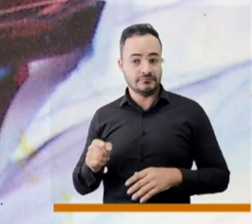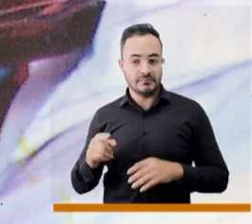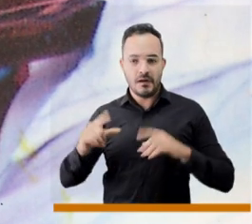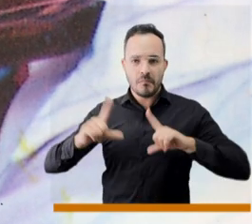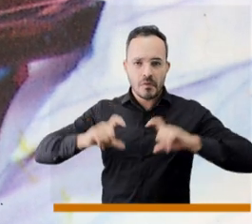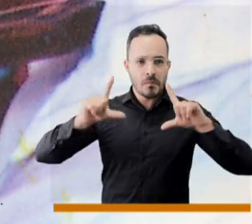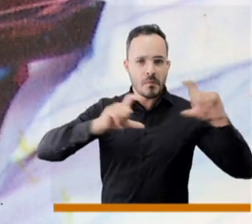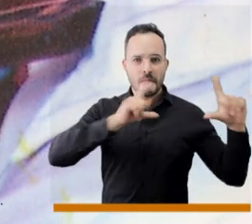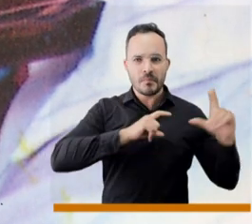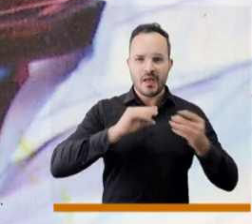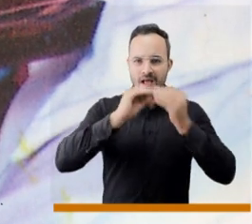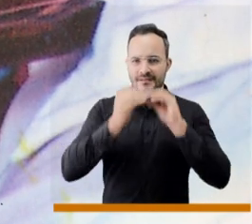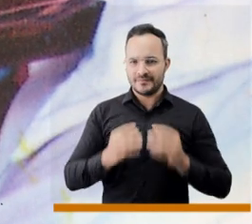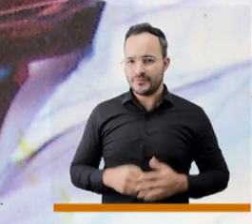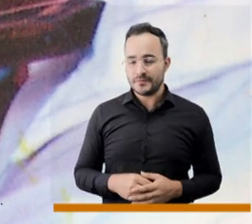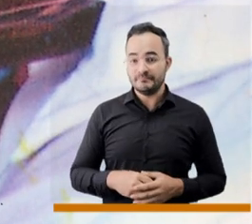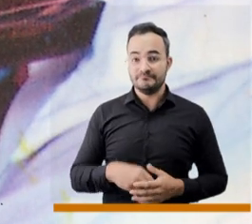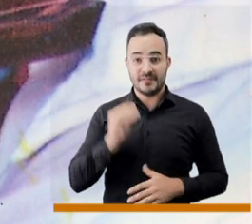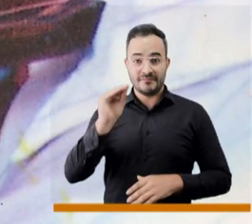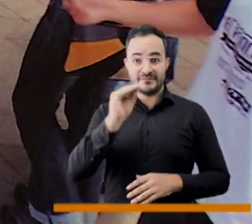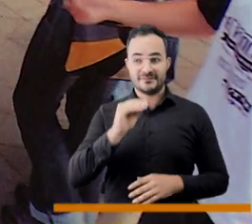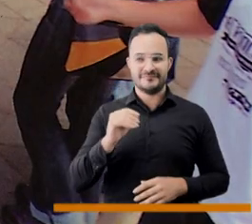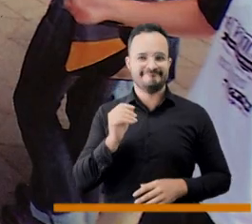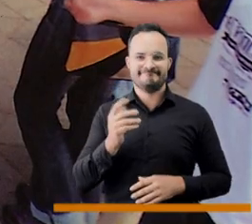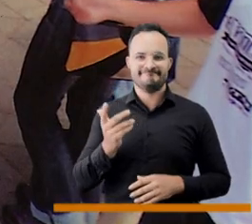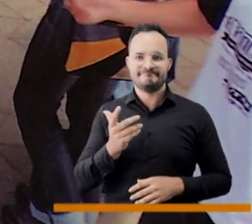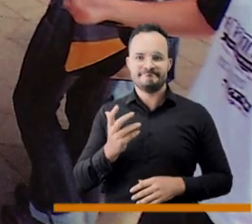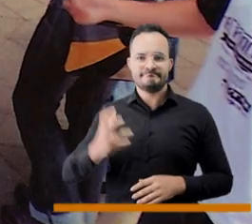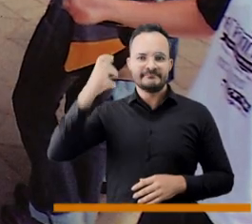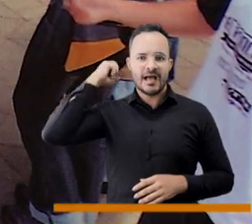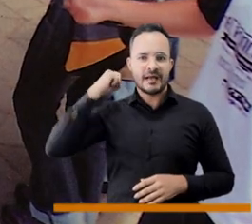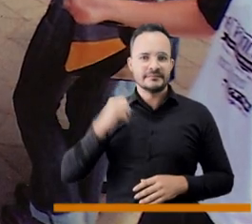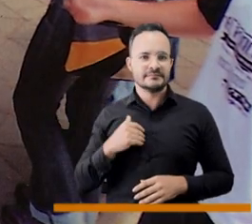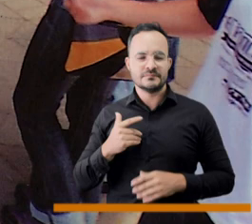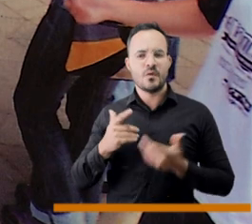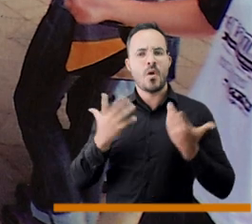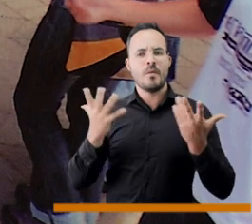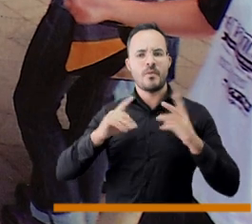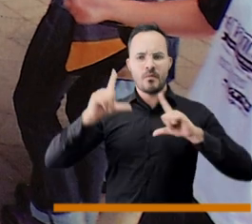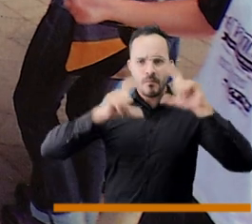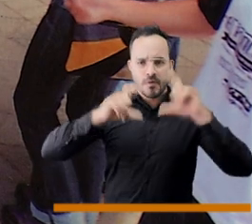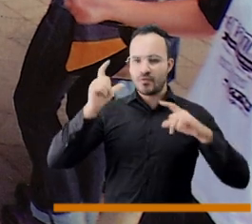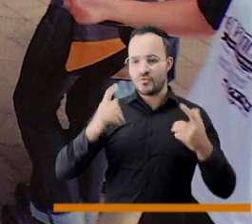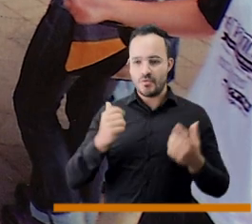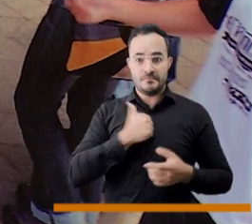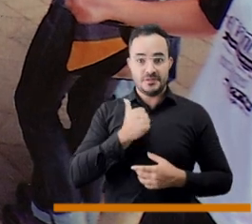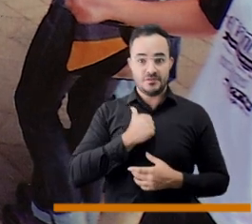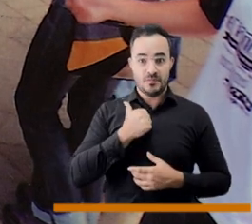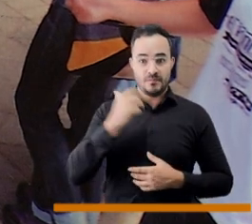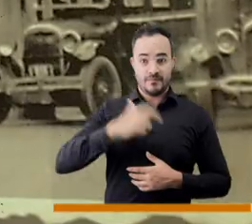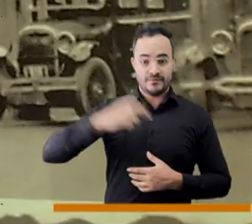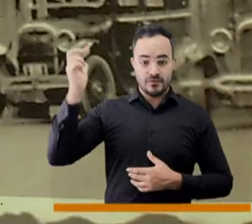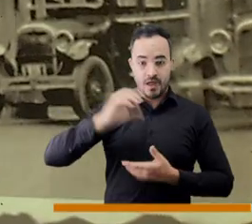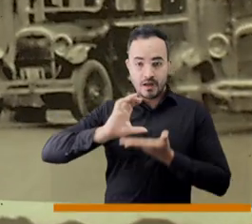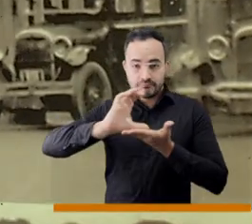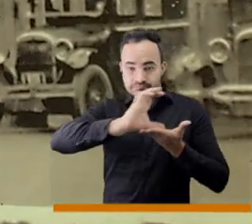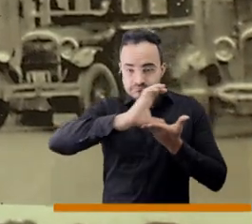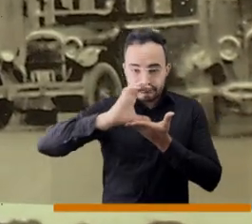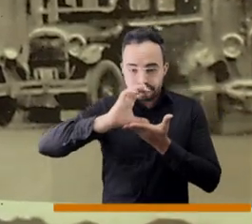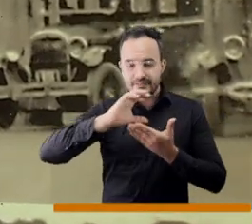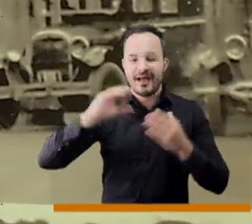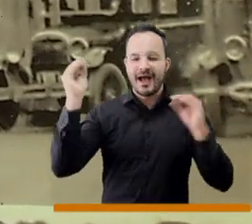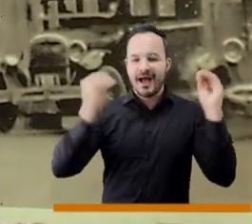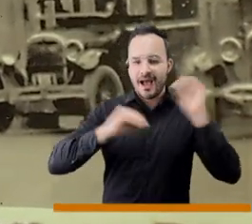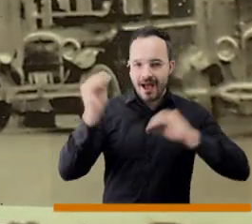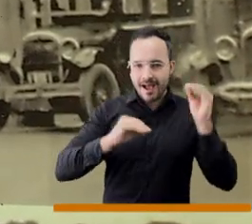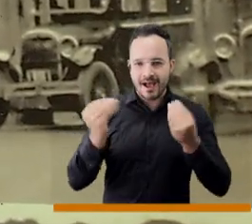una cámara porque no encontramos, porque son cámaras hechizas. Entonces, sí. Esas cámaras no venían de fábrica, sino que el mismo fotógrafo o